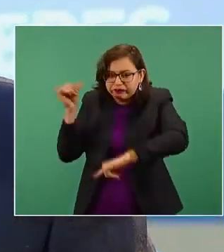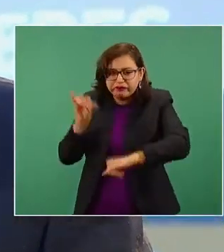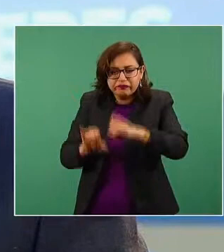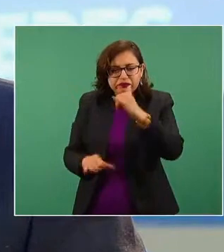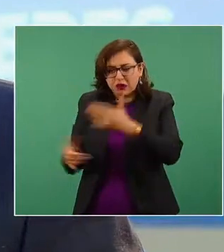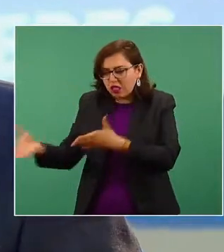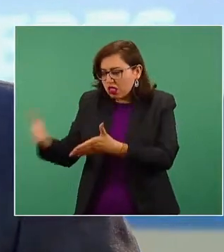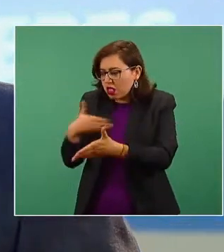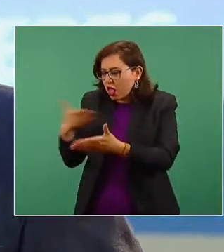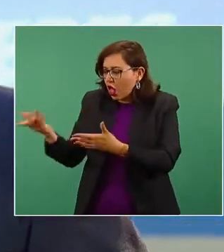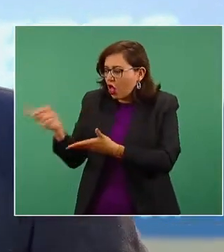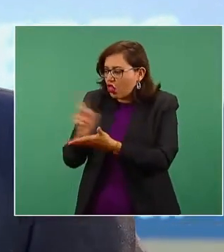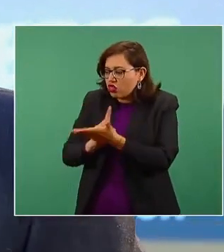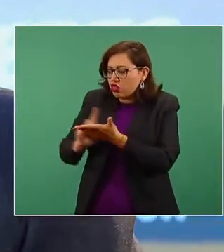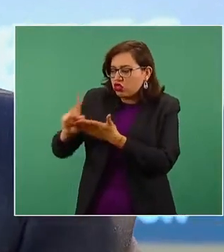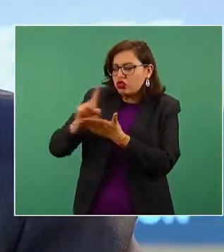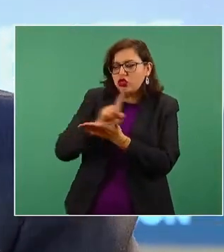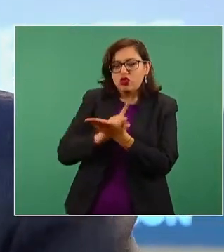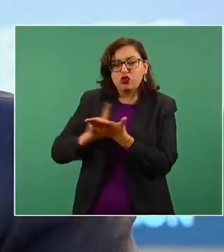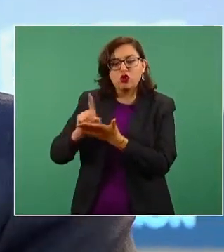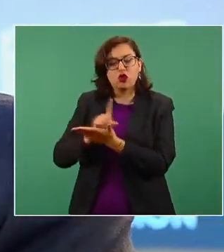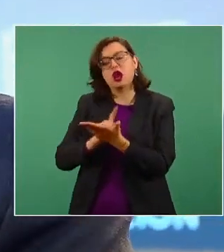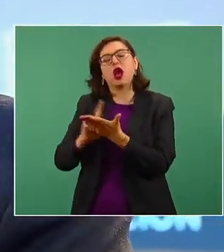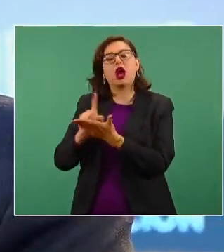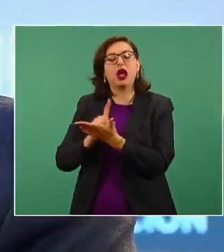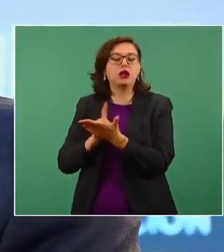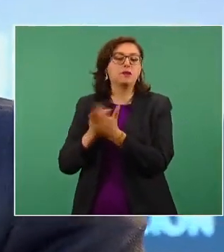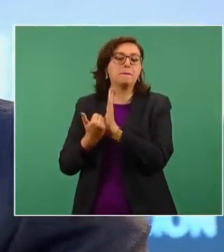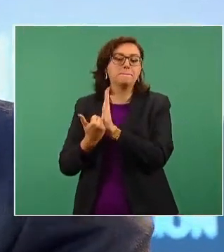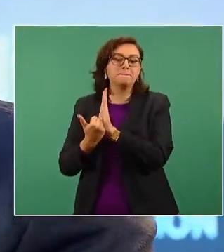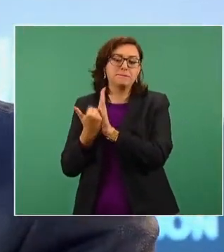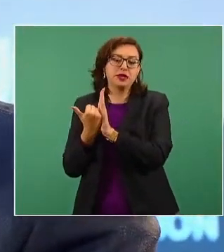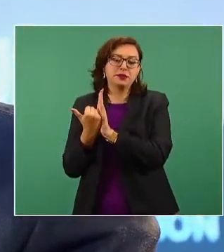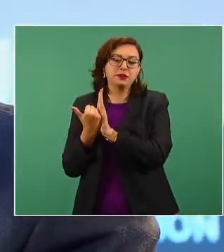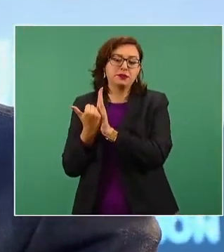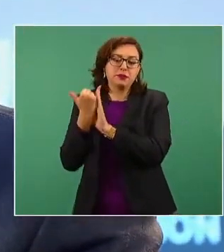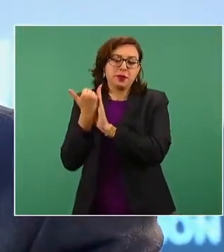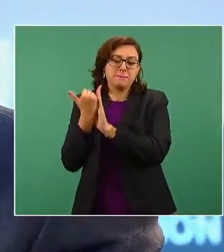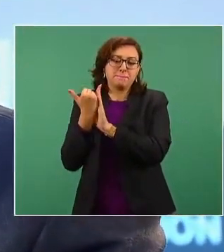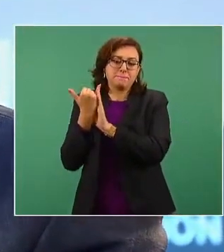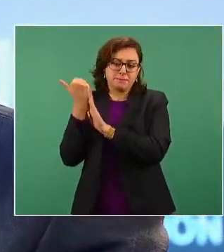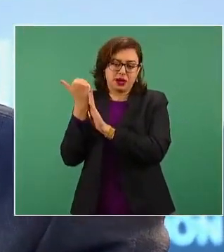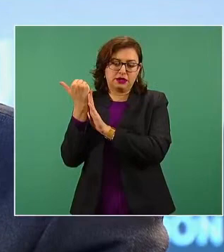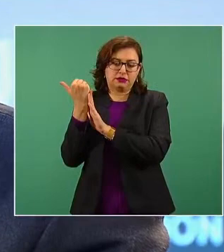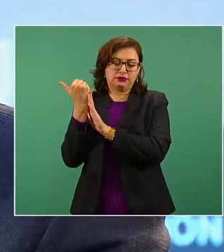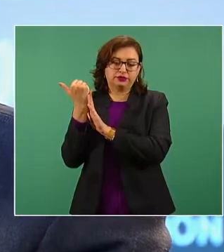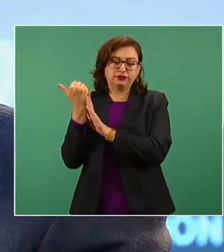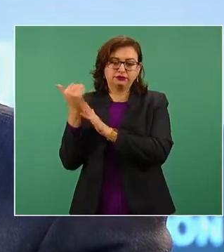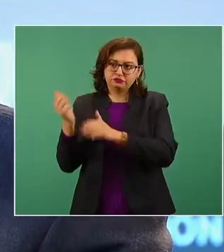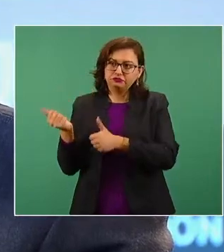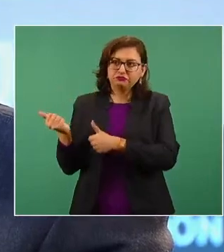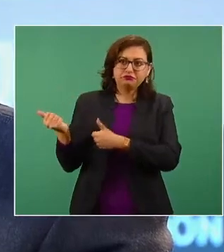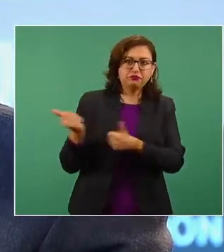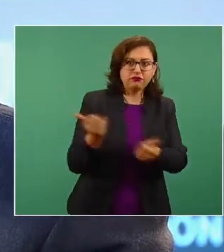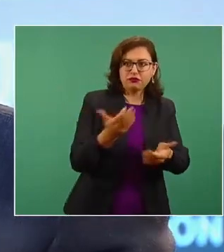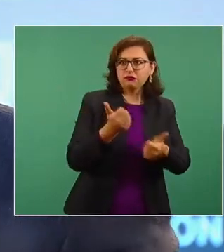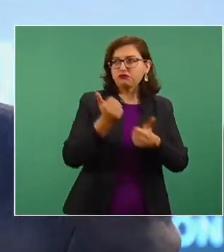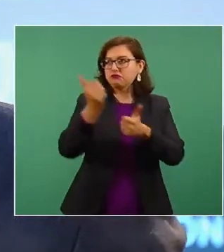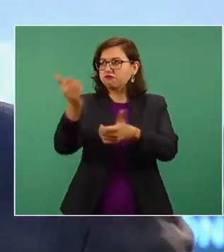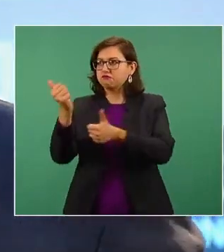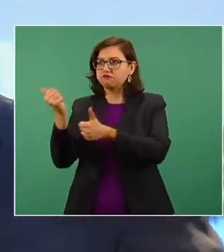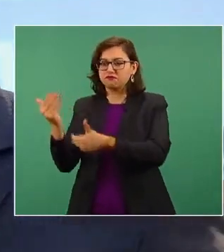está creciendo el número de producción y de tráfico de estas